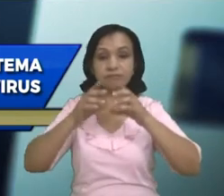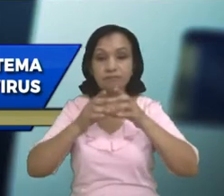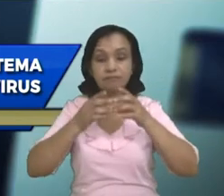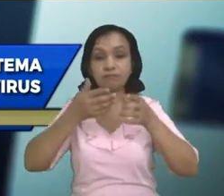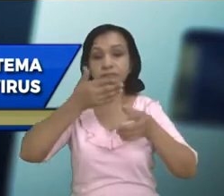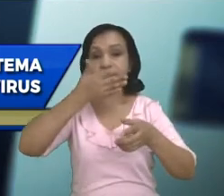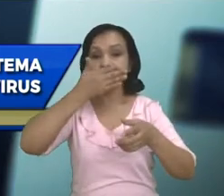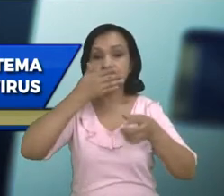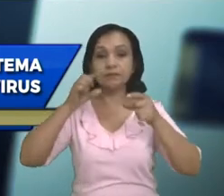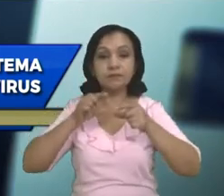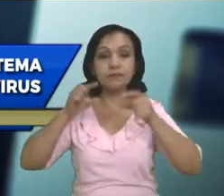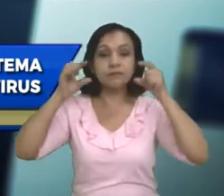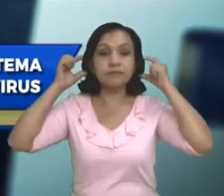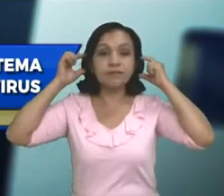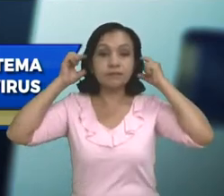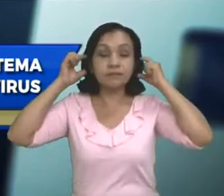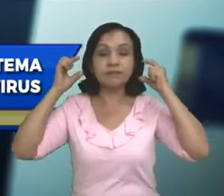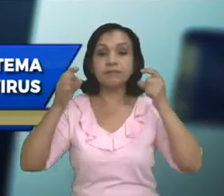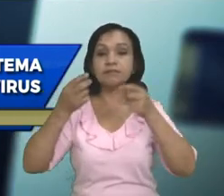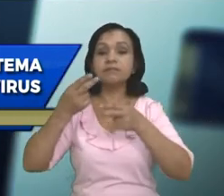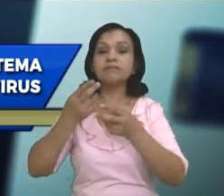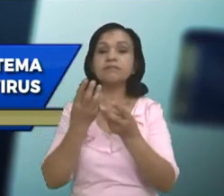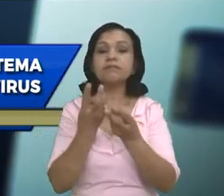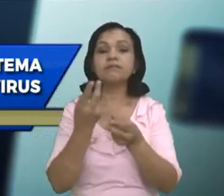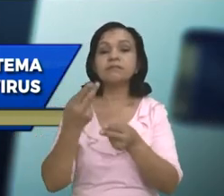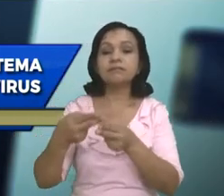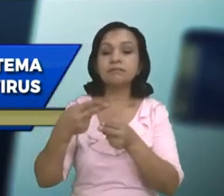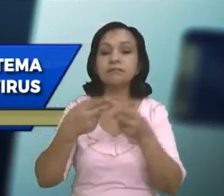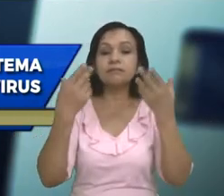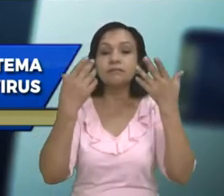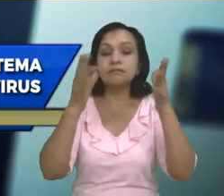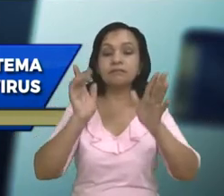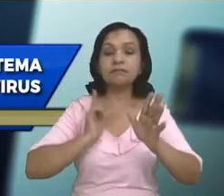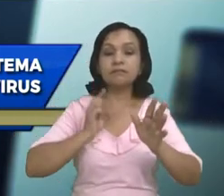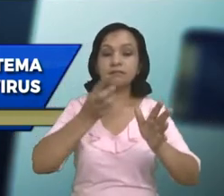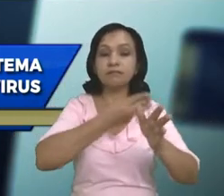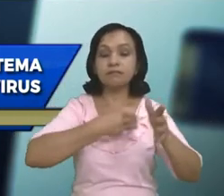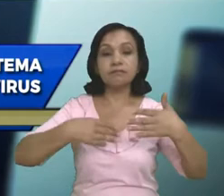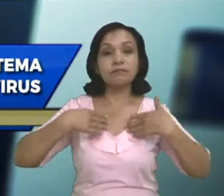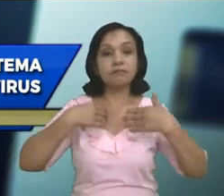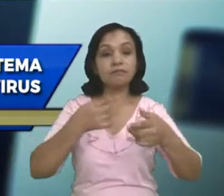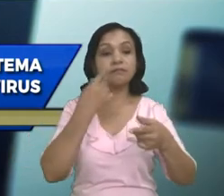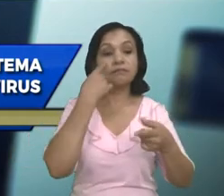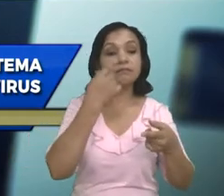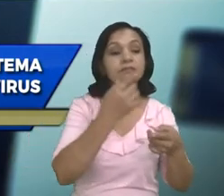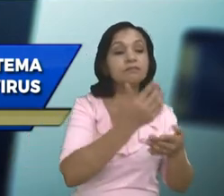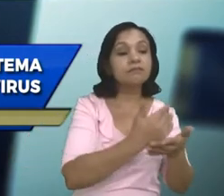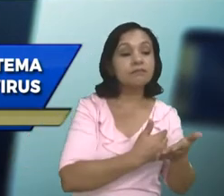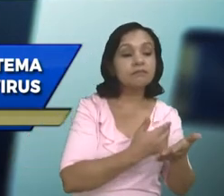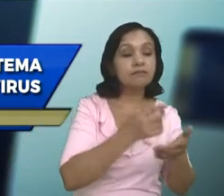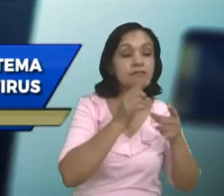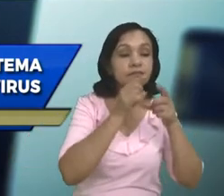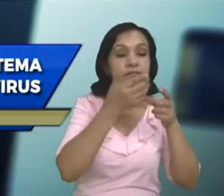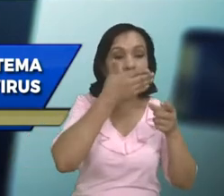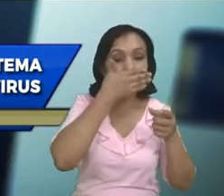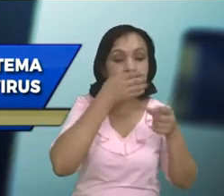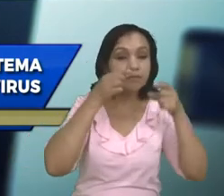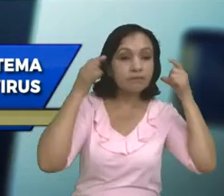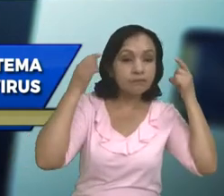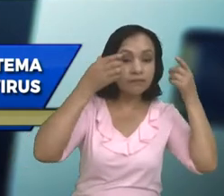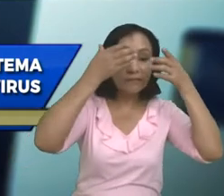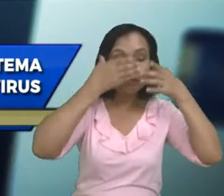hacia eso hicimos inventario de los de los que tenemos existencia y hemos garantizado todo eso insumo necesario